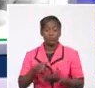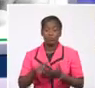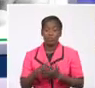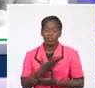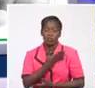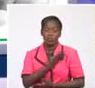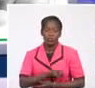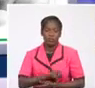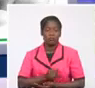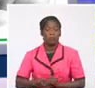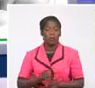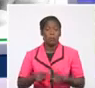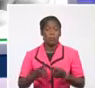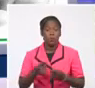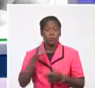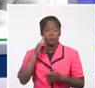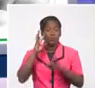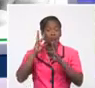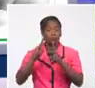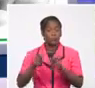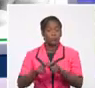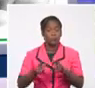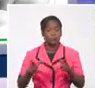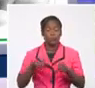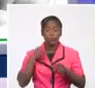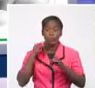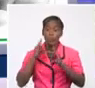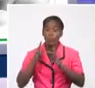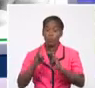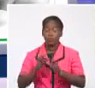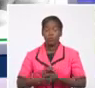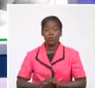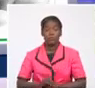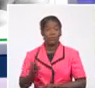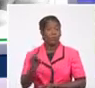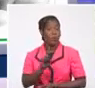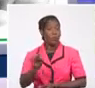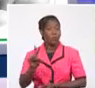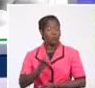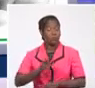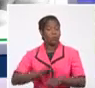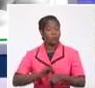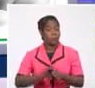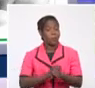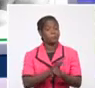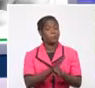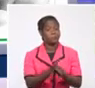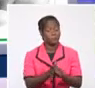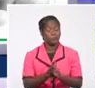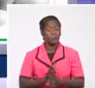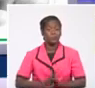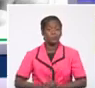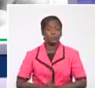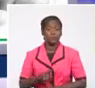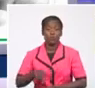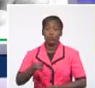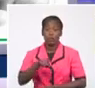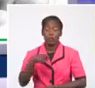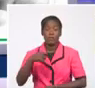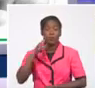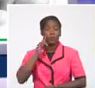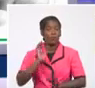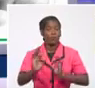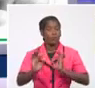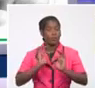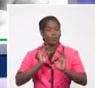manejado en esta conferencia de prensa. Hoy en esta jornada 11 fallecidos como consecuencia de la enfermedad. Usted protéjase mucho,